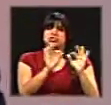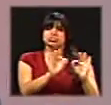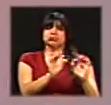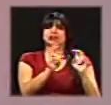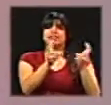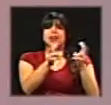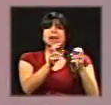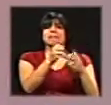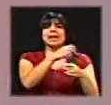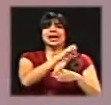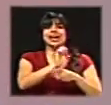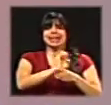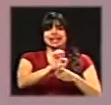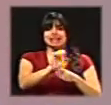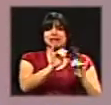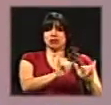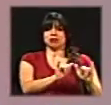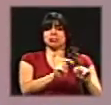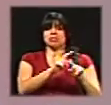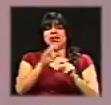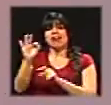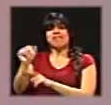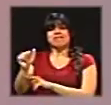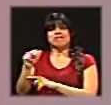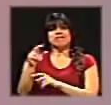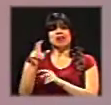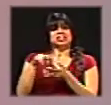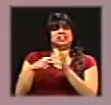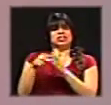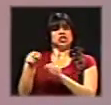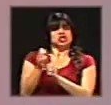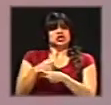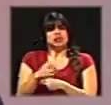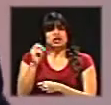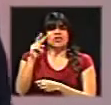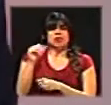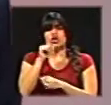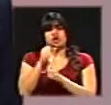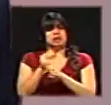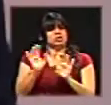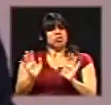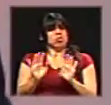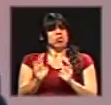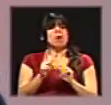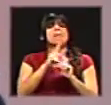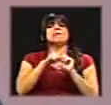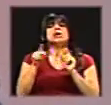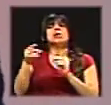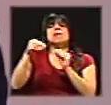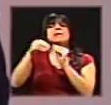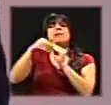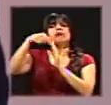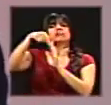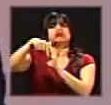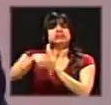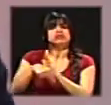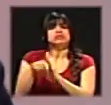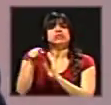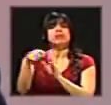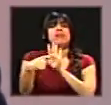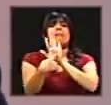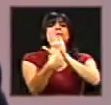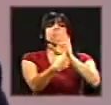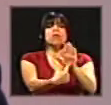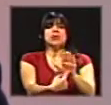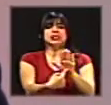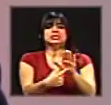ética. No digo que el Frente Amplio no lo haya hecho, ni que José María Villalta no lo haya hecho, pero han ido un poco más allá, han demostrado